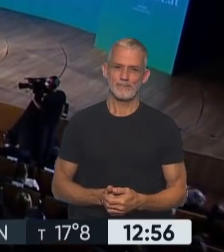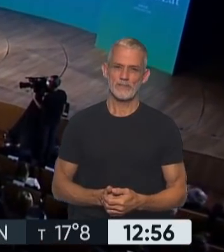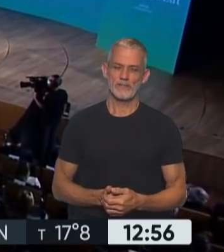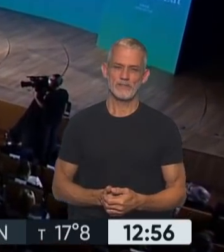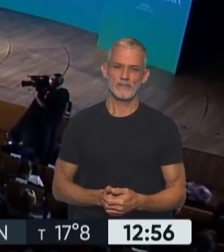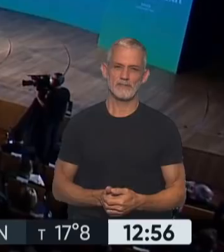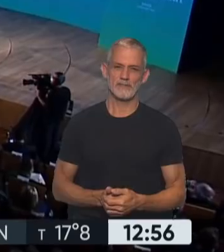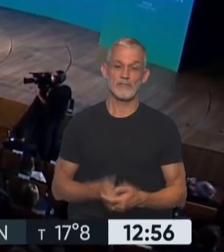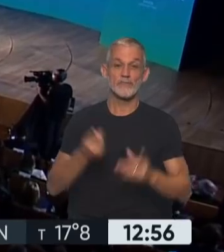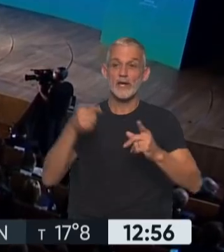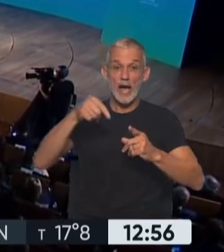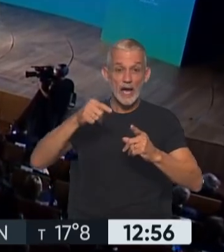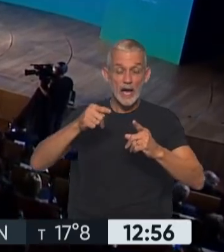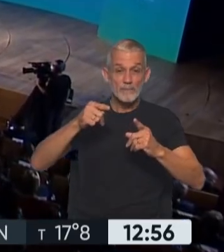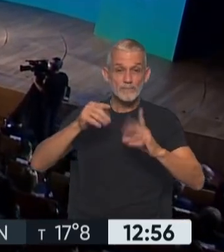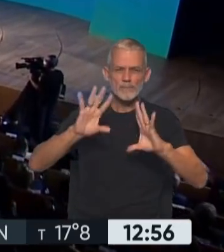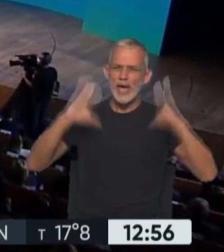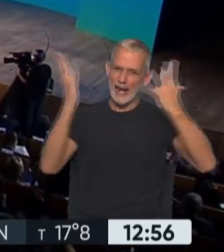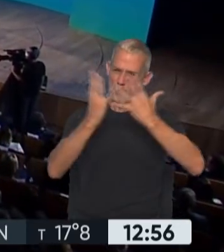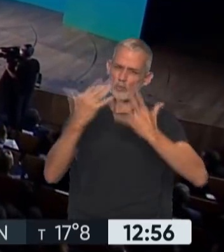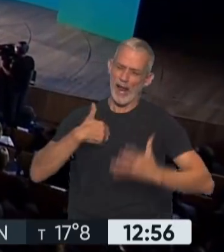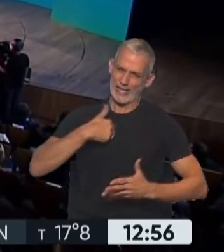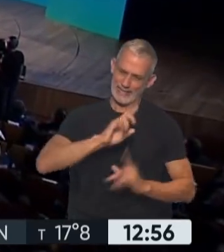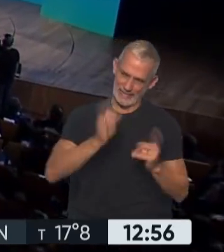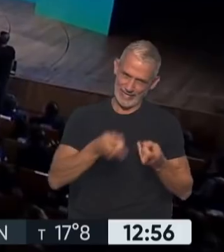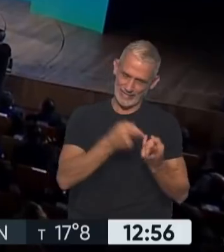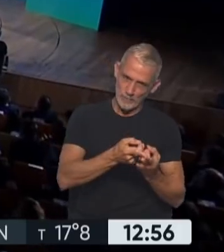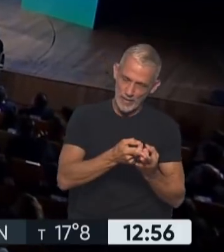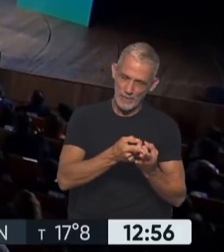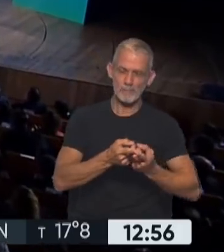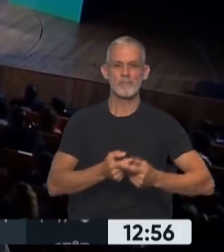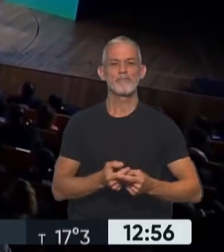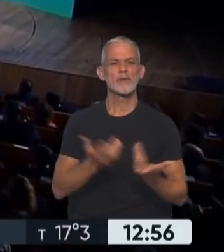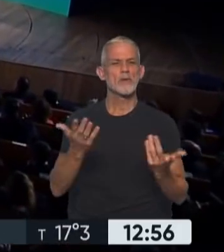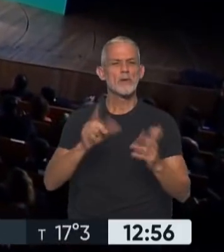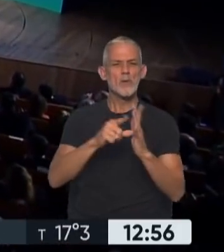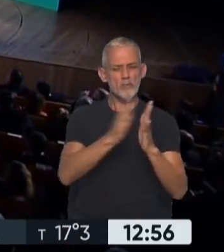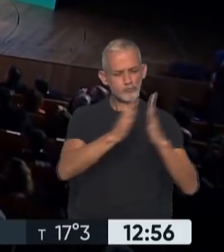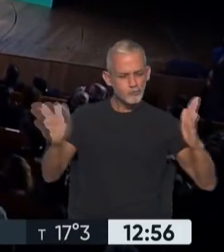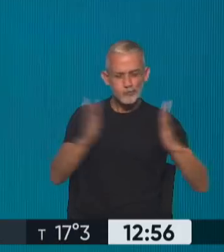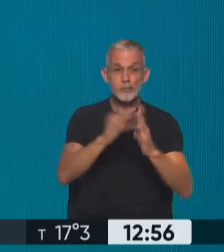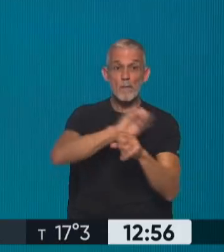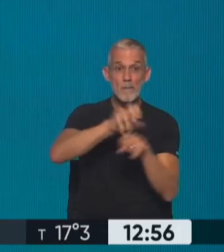en el mundo y en nuestro país, durante la pandemia,